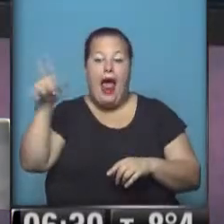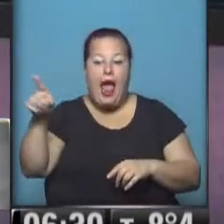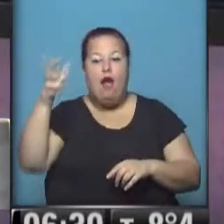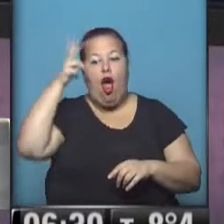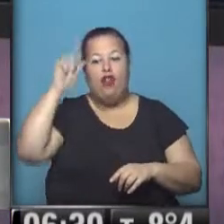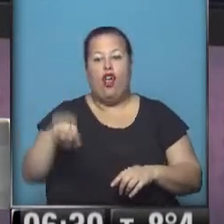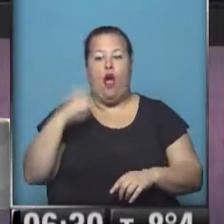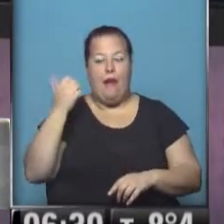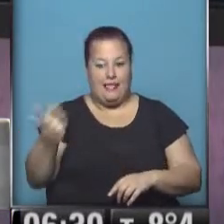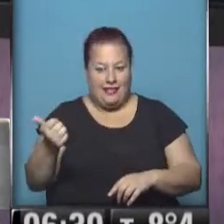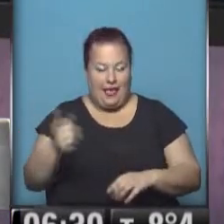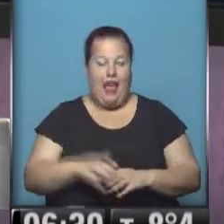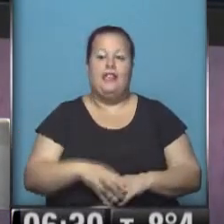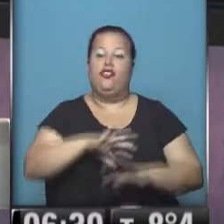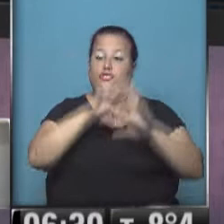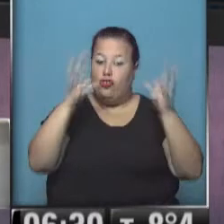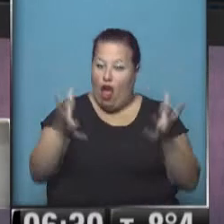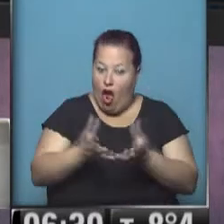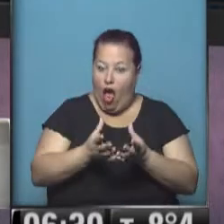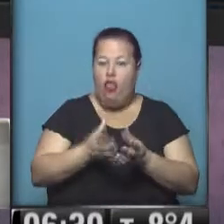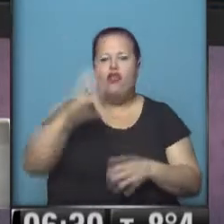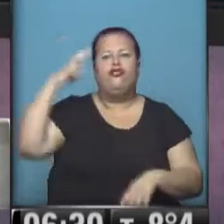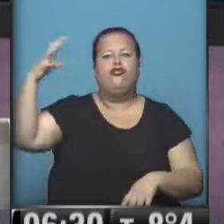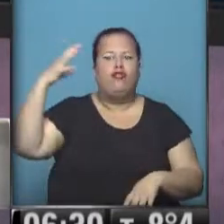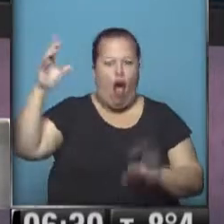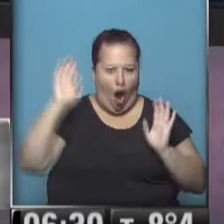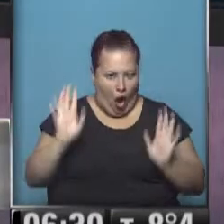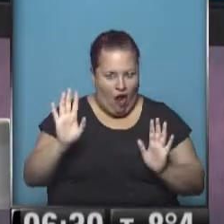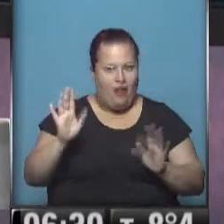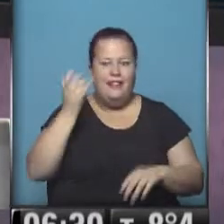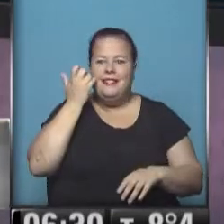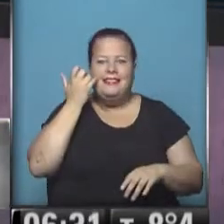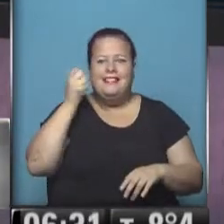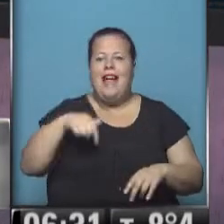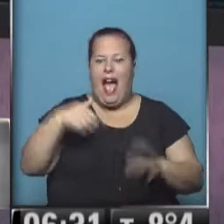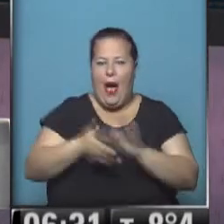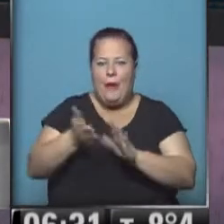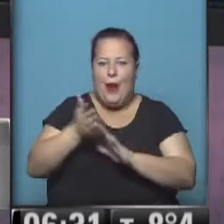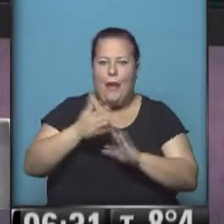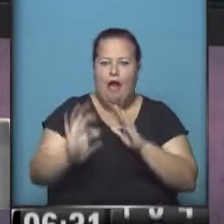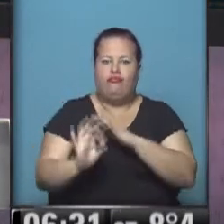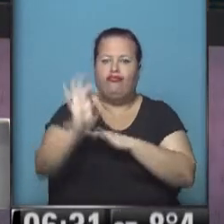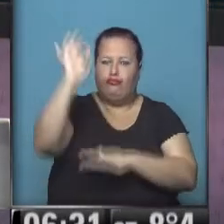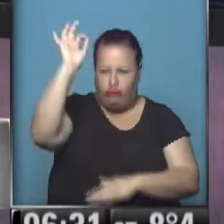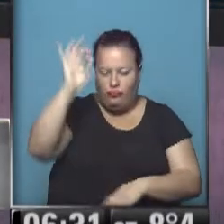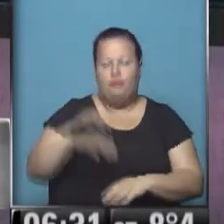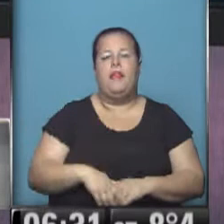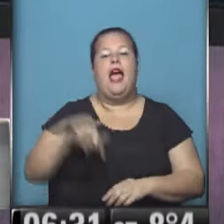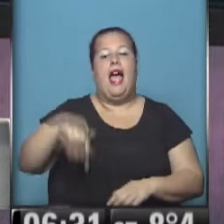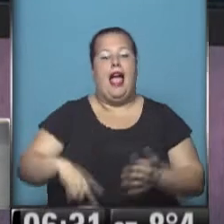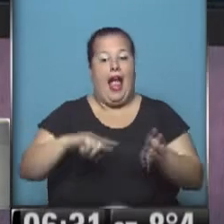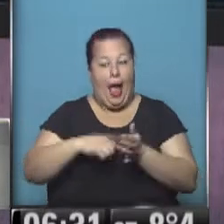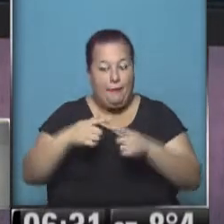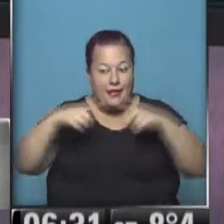86 todo esto con sola soya ya está viniendo para arriba al sol en la ciudad